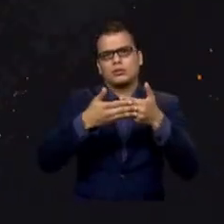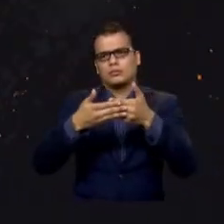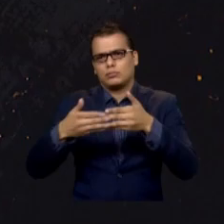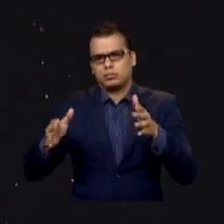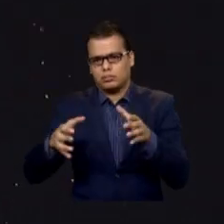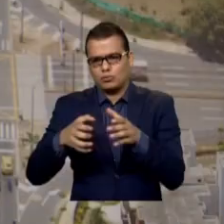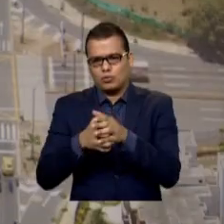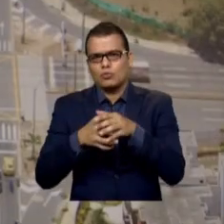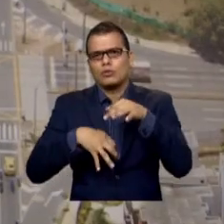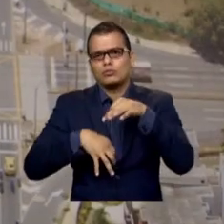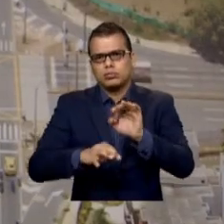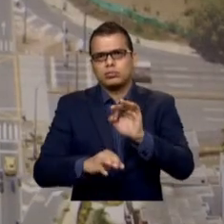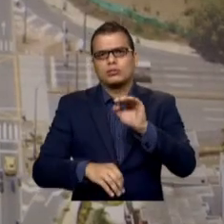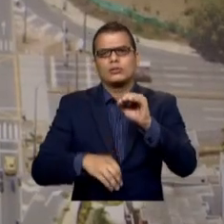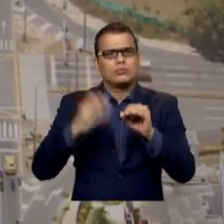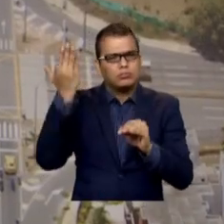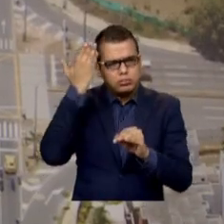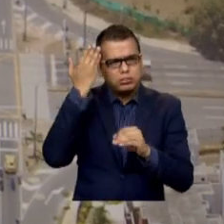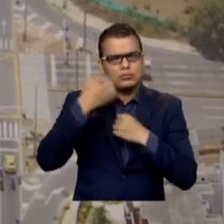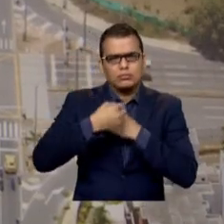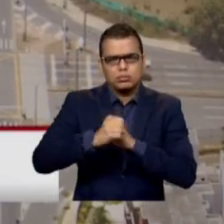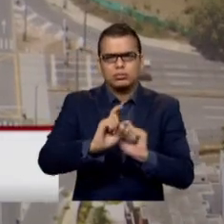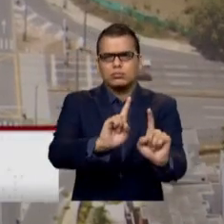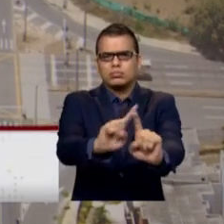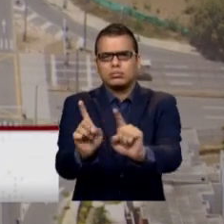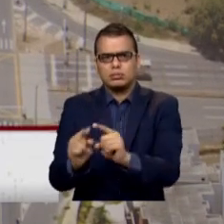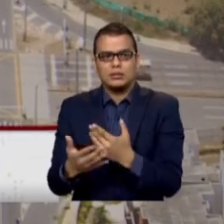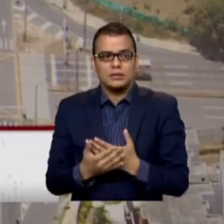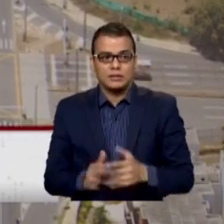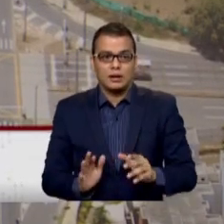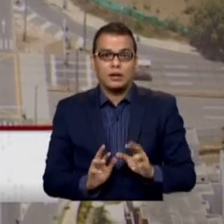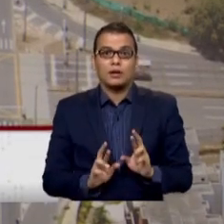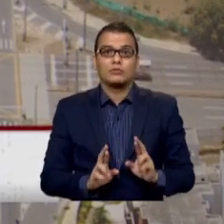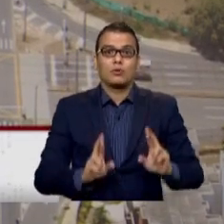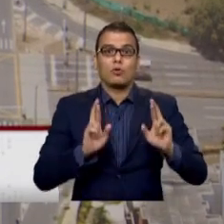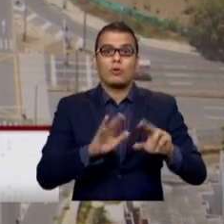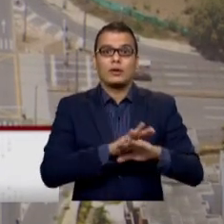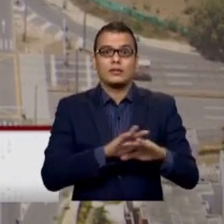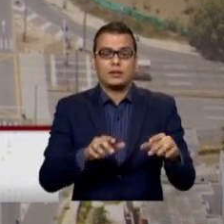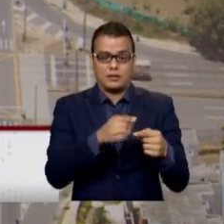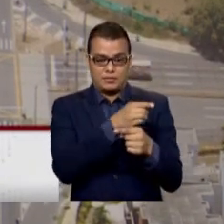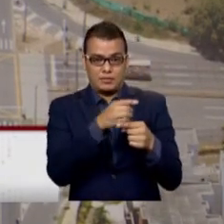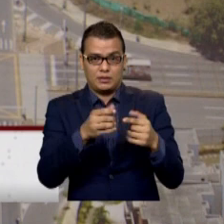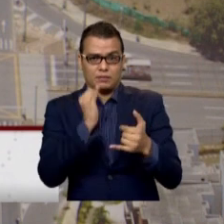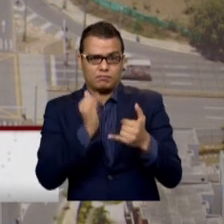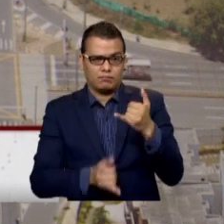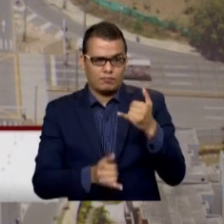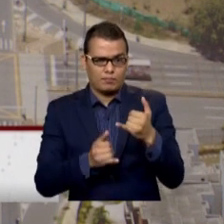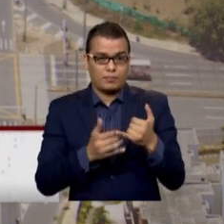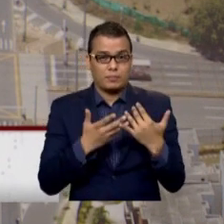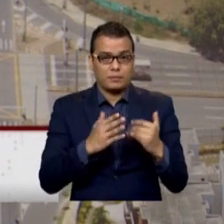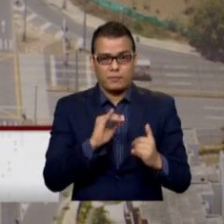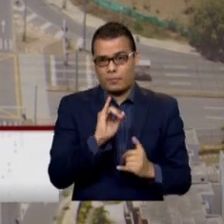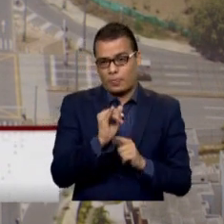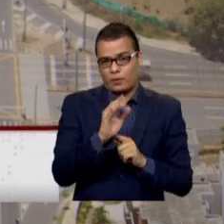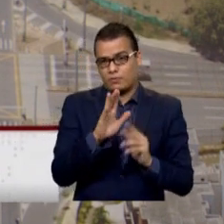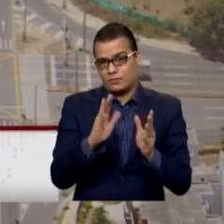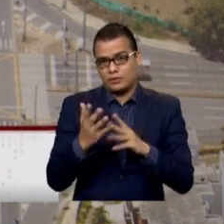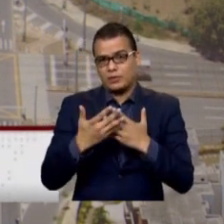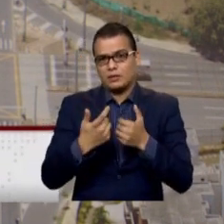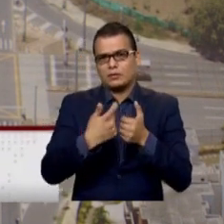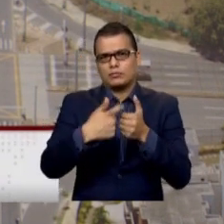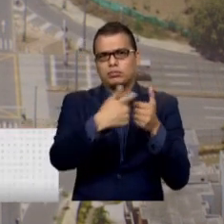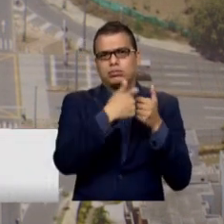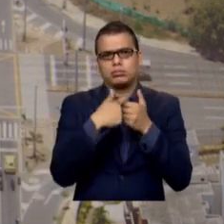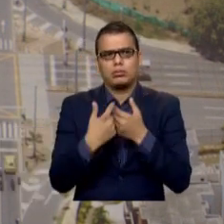decreto nacional. De los sectores de manufactura y construcción, esperamos que al finalizar esta semana, el día jueves, tengamos la inscripción de